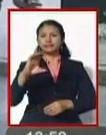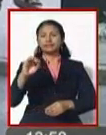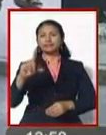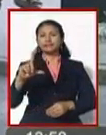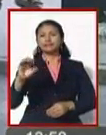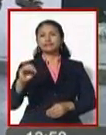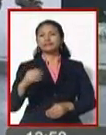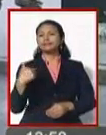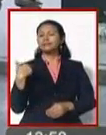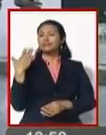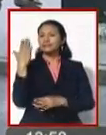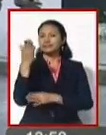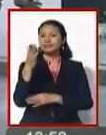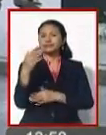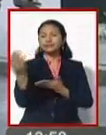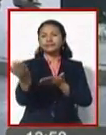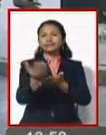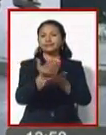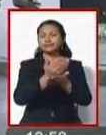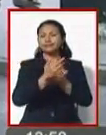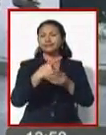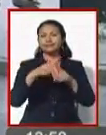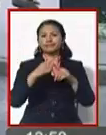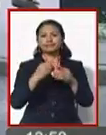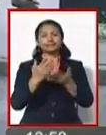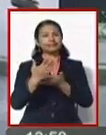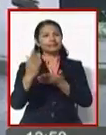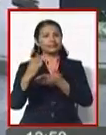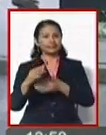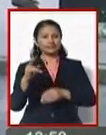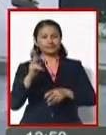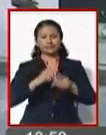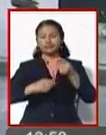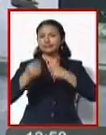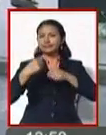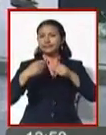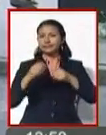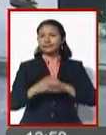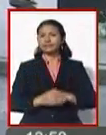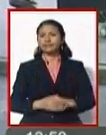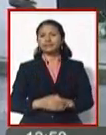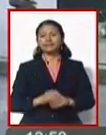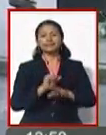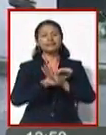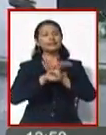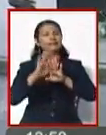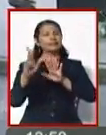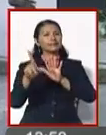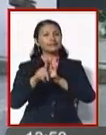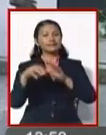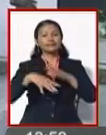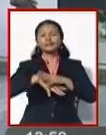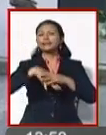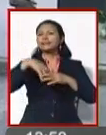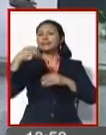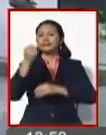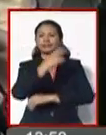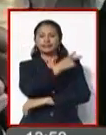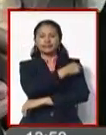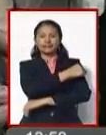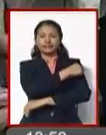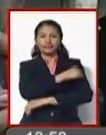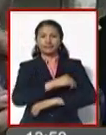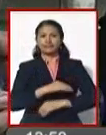alcaldía municipal realizó operativos para el levantamiento de vendedores ambulantes que se encuentran de forma ilegal en las afueras del